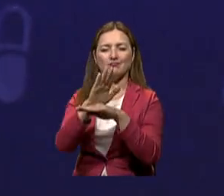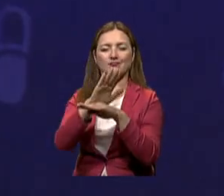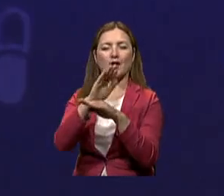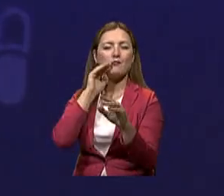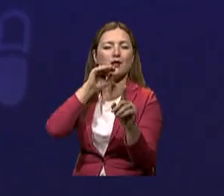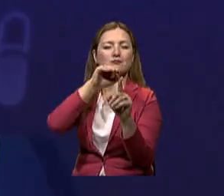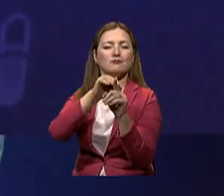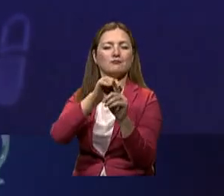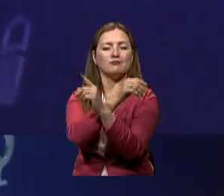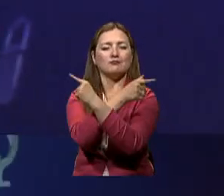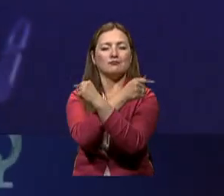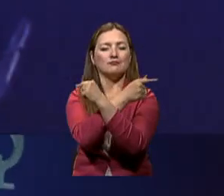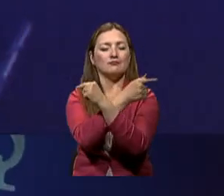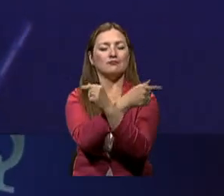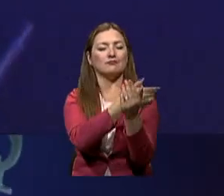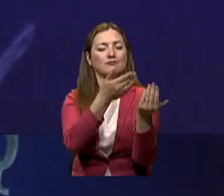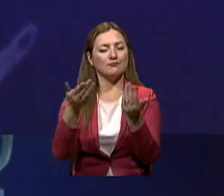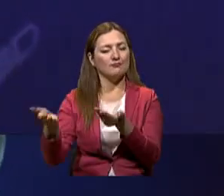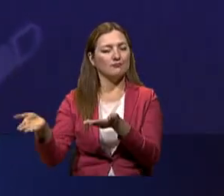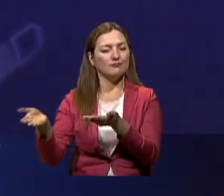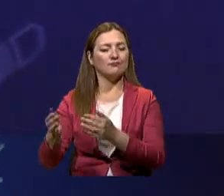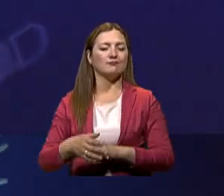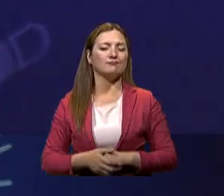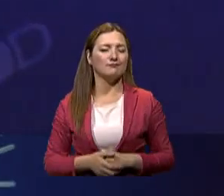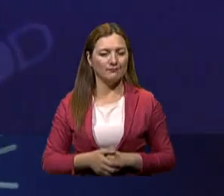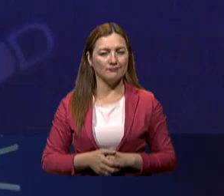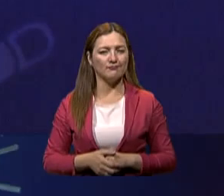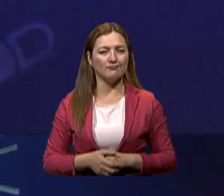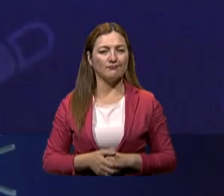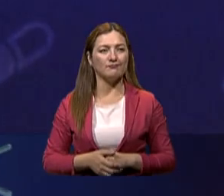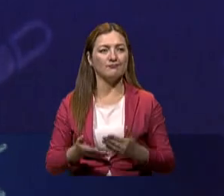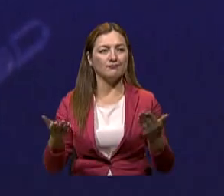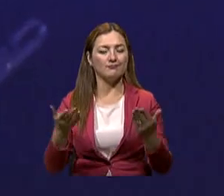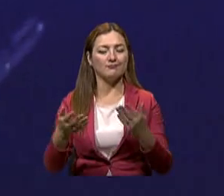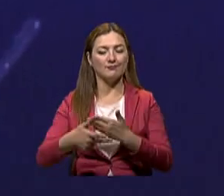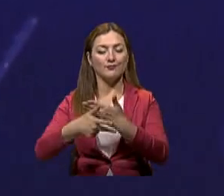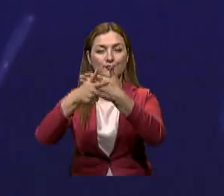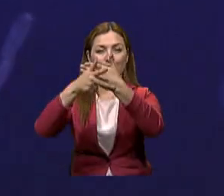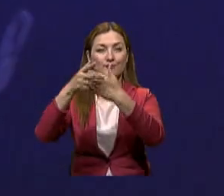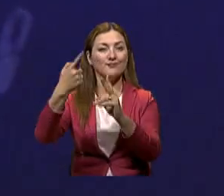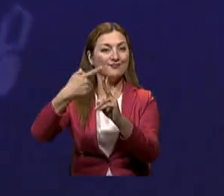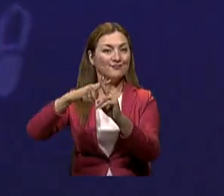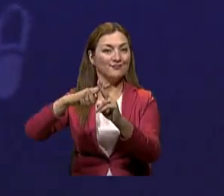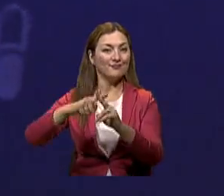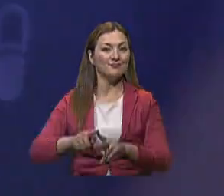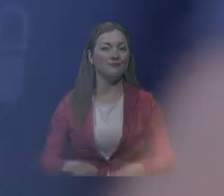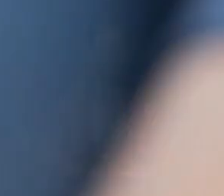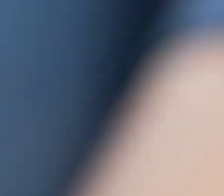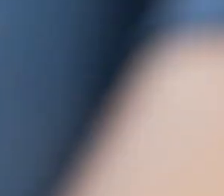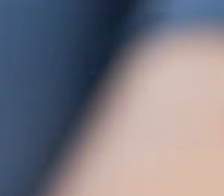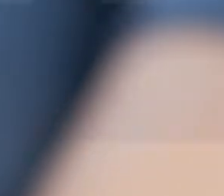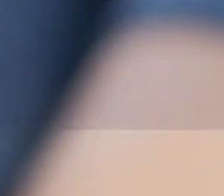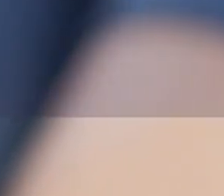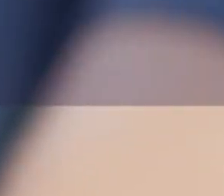escriban. Estamos en Twitter como @mundosaludec. También nos encuentran en YouTube. Comencemos.